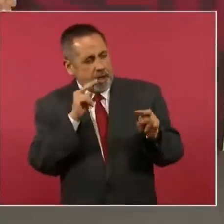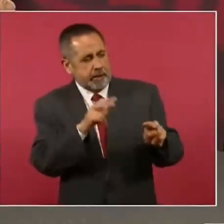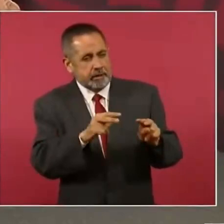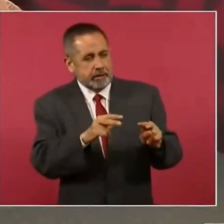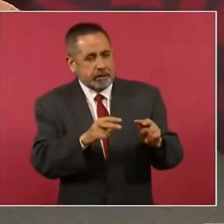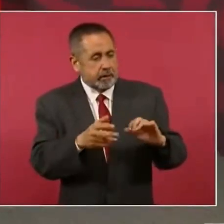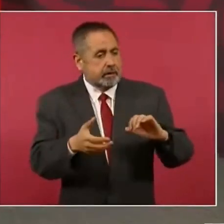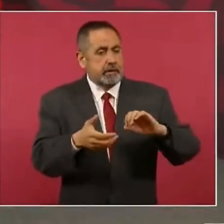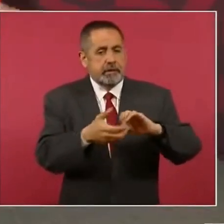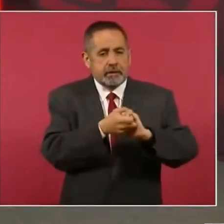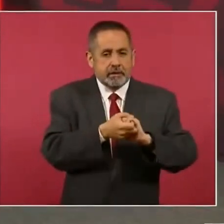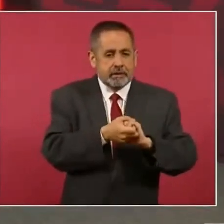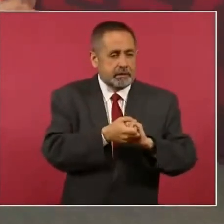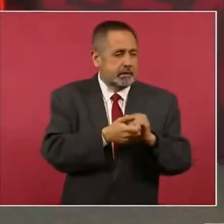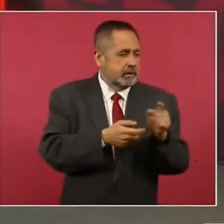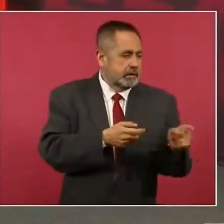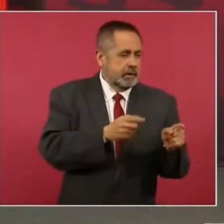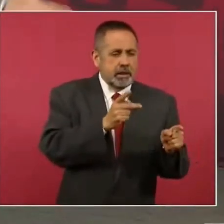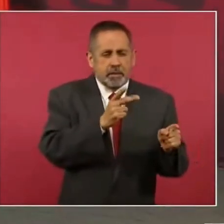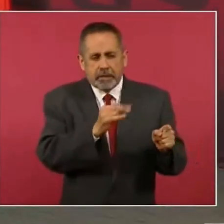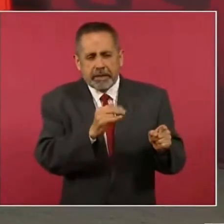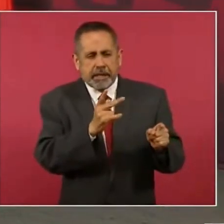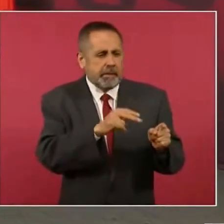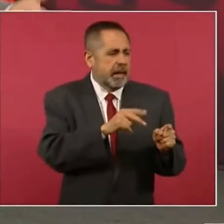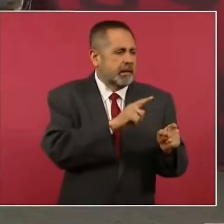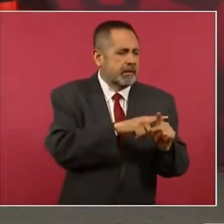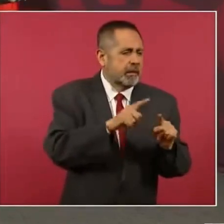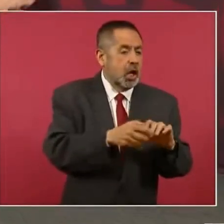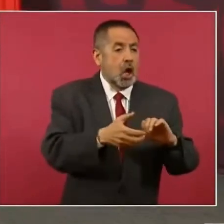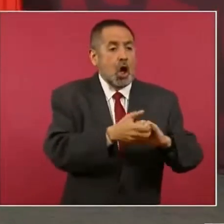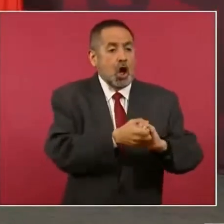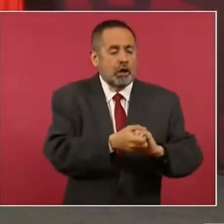hay unos y otros,